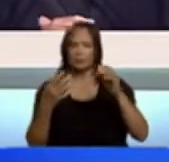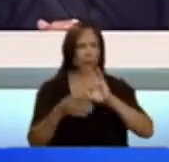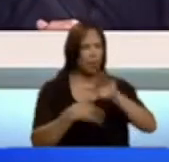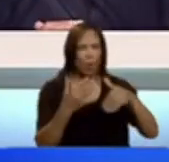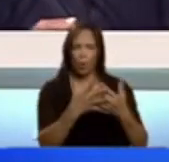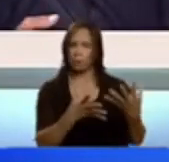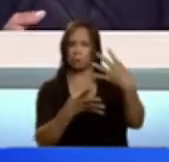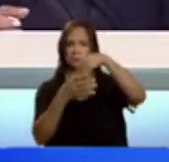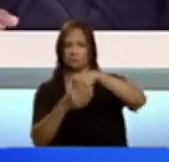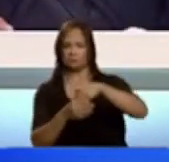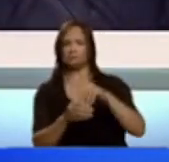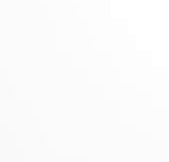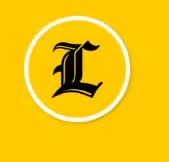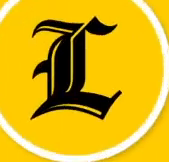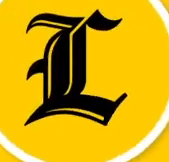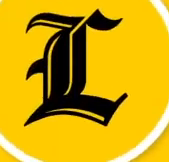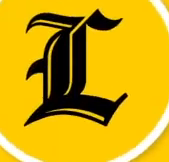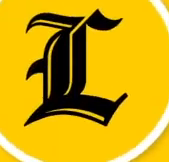la ciudadanía